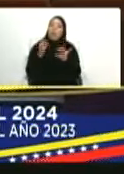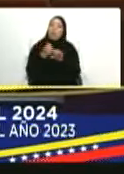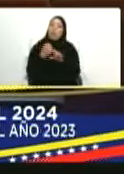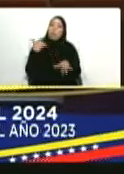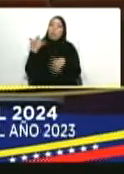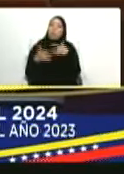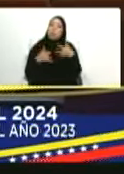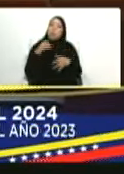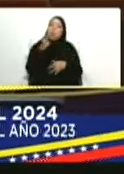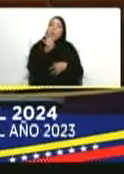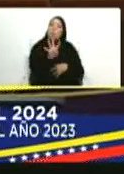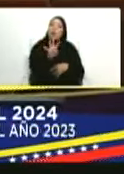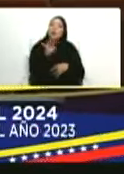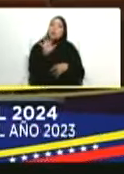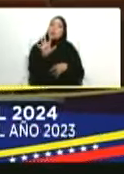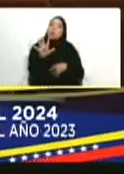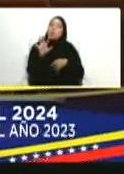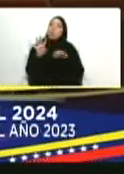dictaron